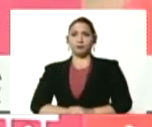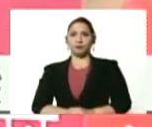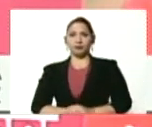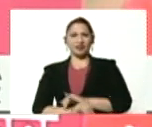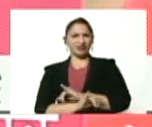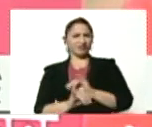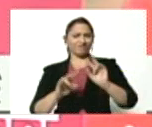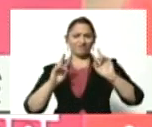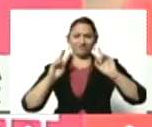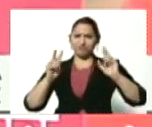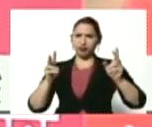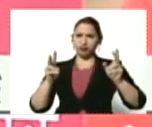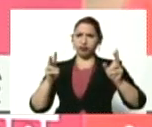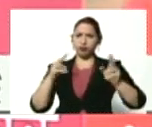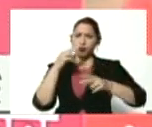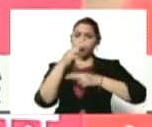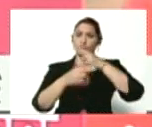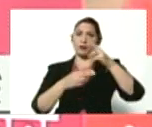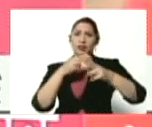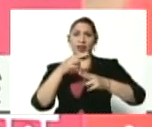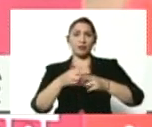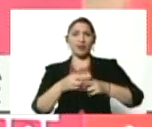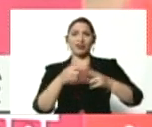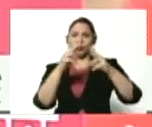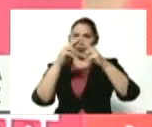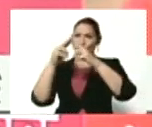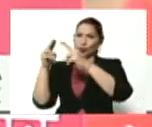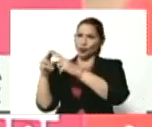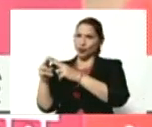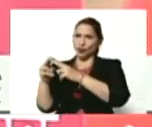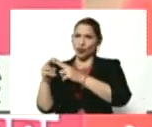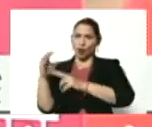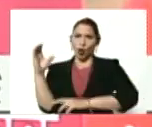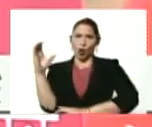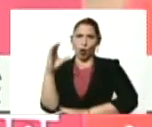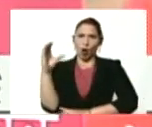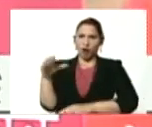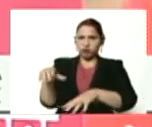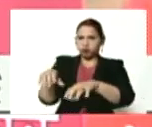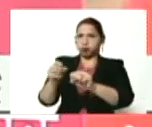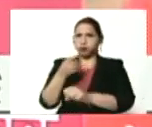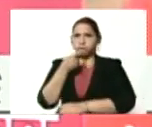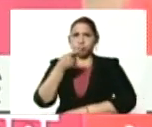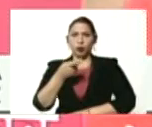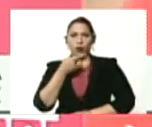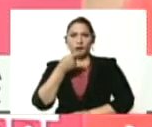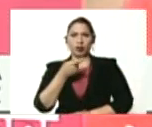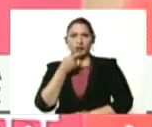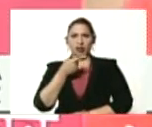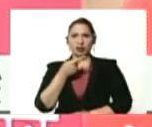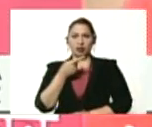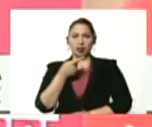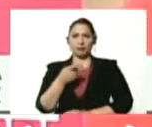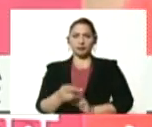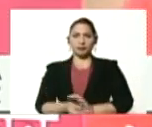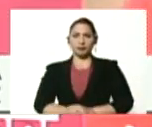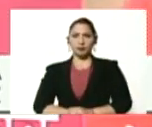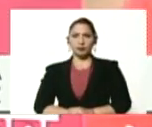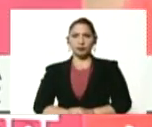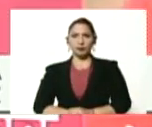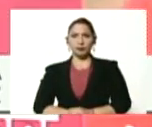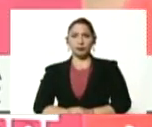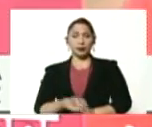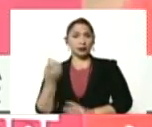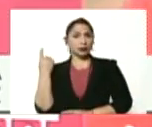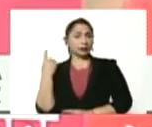término universalmente conocido, la colombianización de la política en tal o cual región, pues debemos señalar